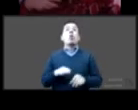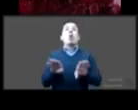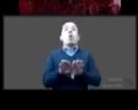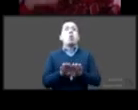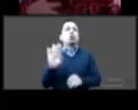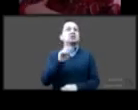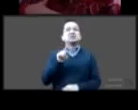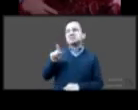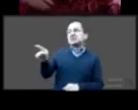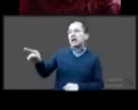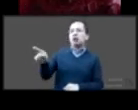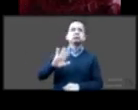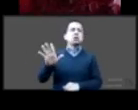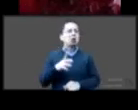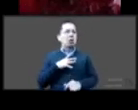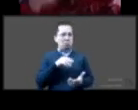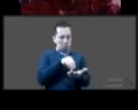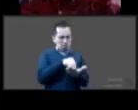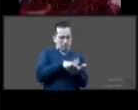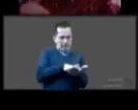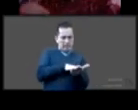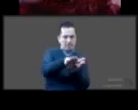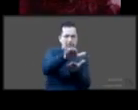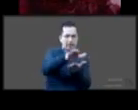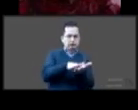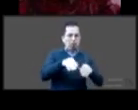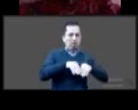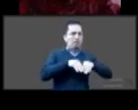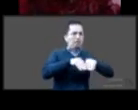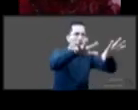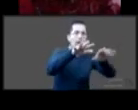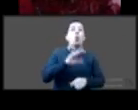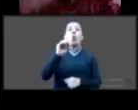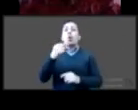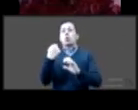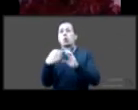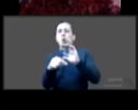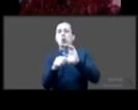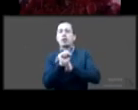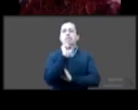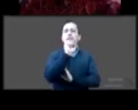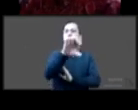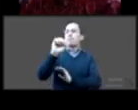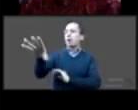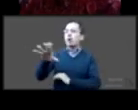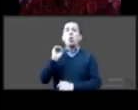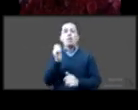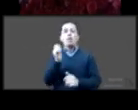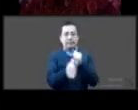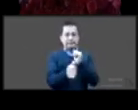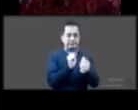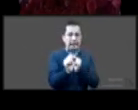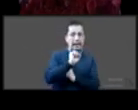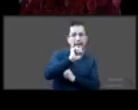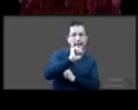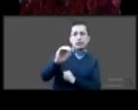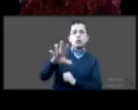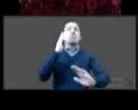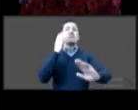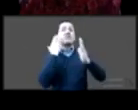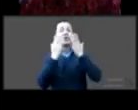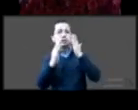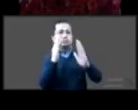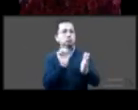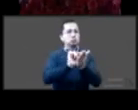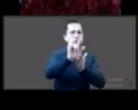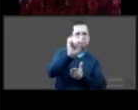impresos, correos electrónicos, mensajes telefónicos, redes sociales o cualquier medio